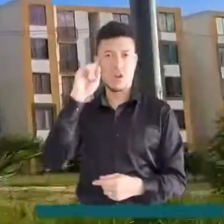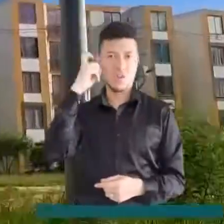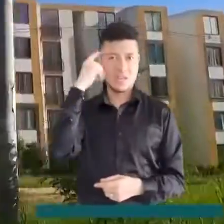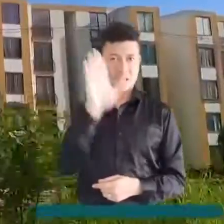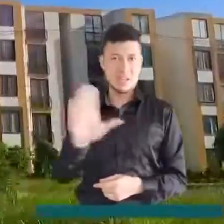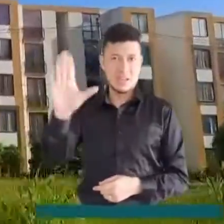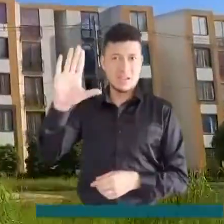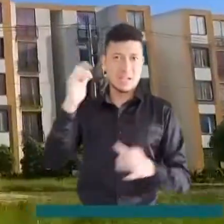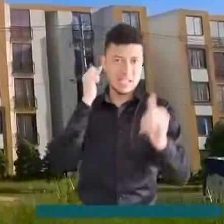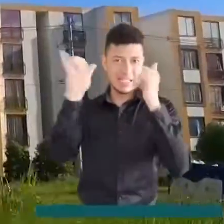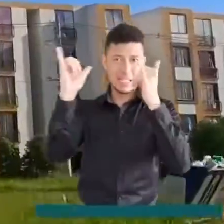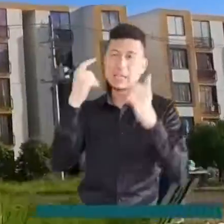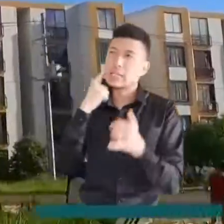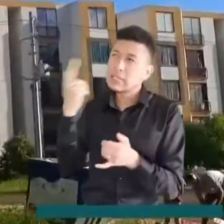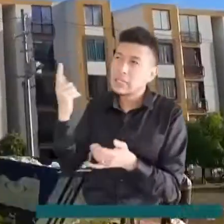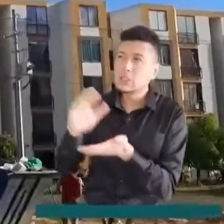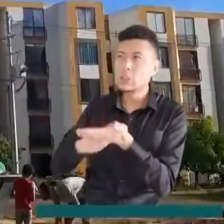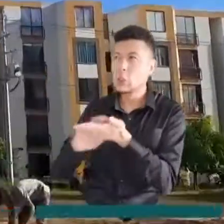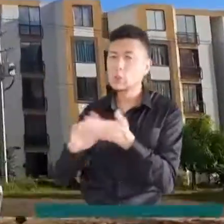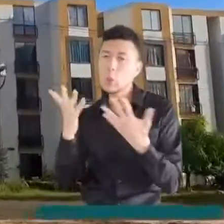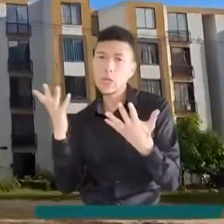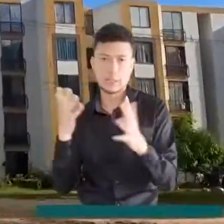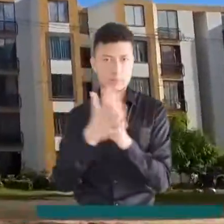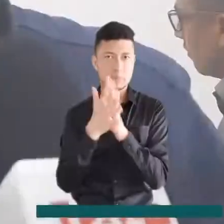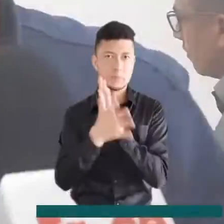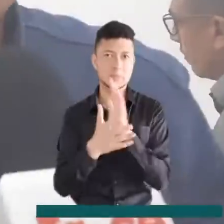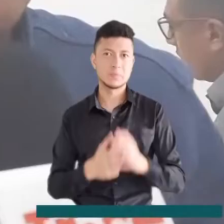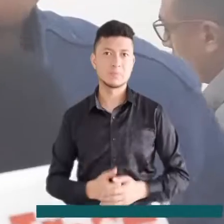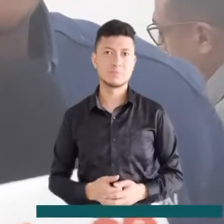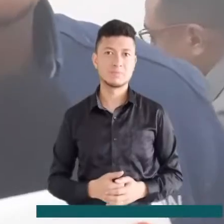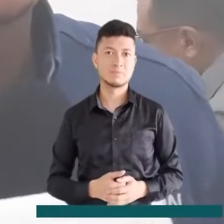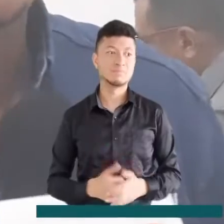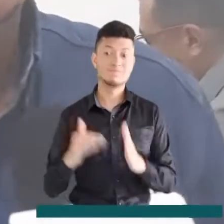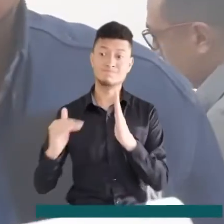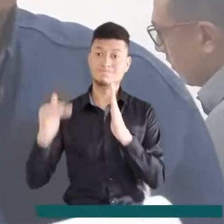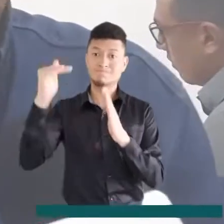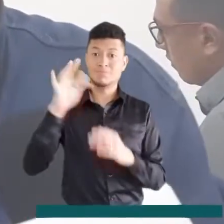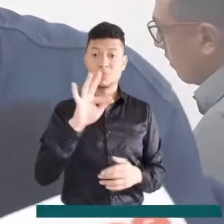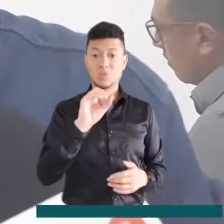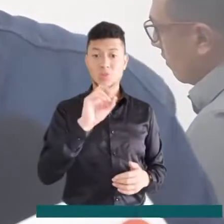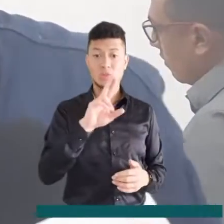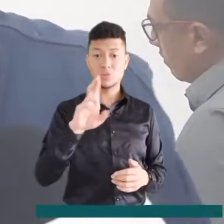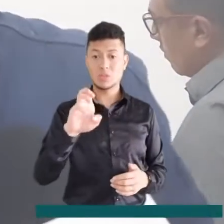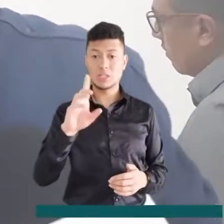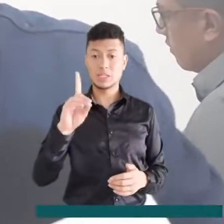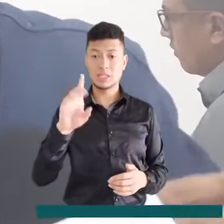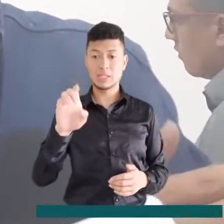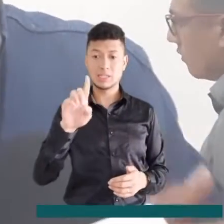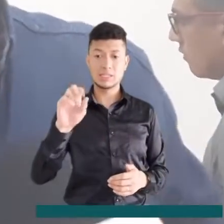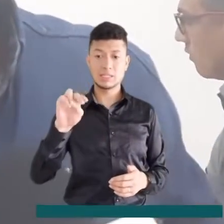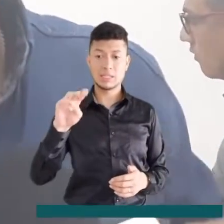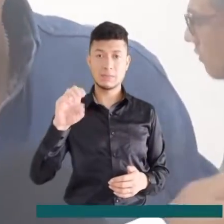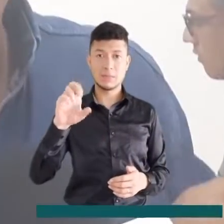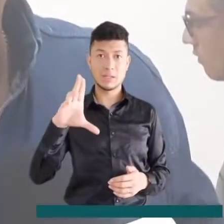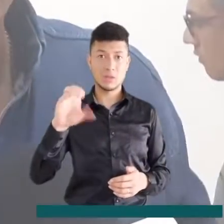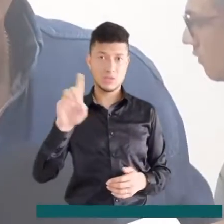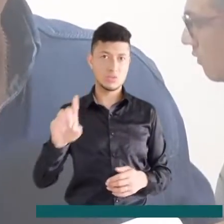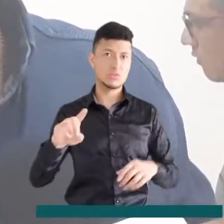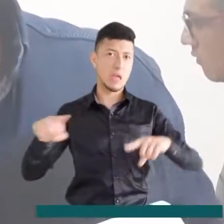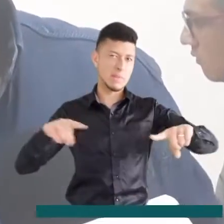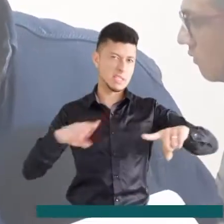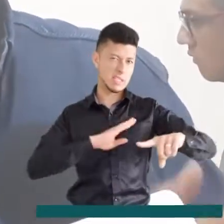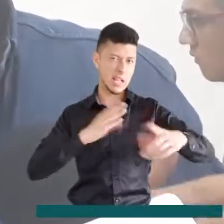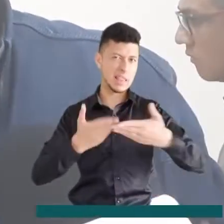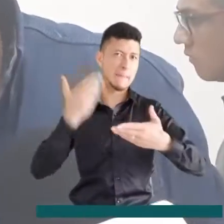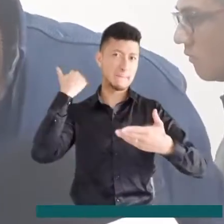el gobernador de Casanare sobre las posibles soluciones a esta situación. Torre de San Marco es un proyecto que viene de las administraciones anteriores, las